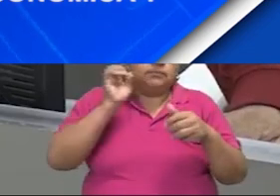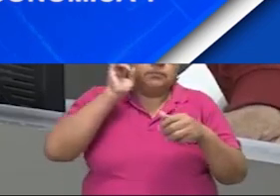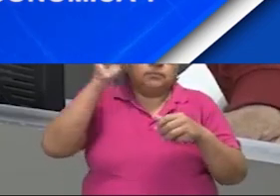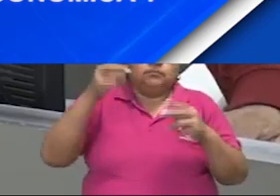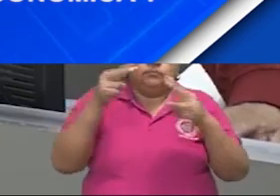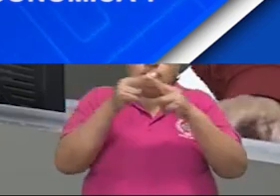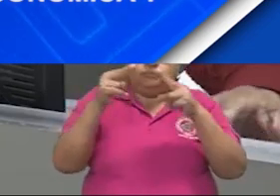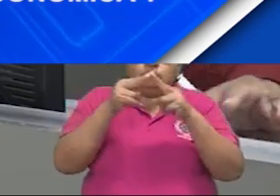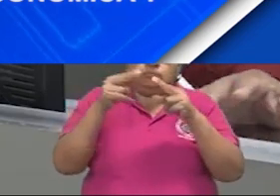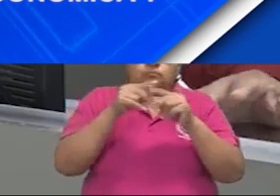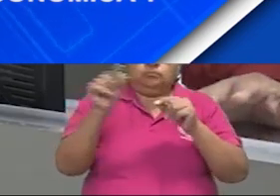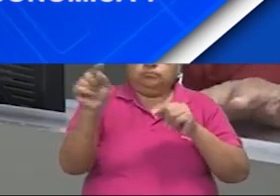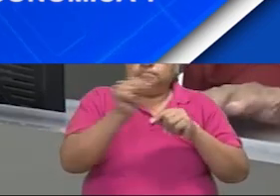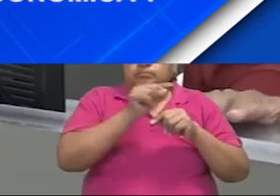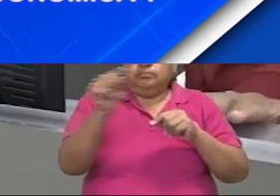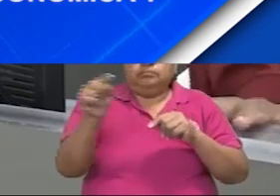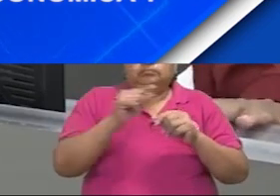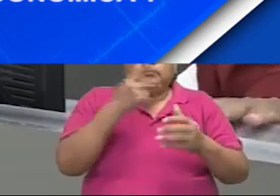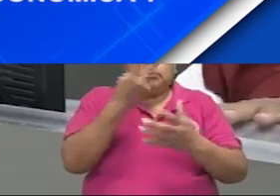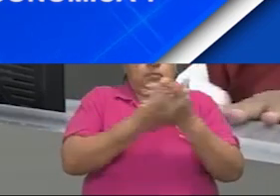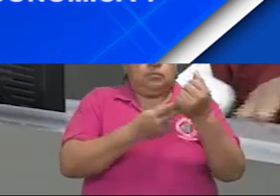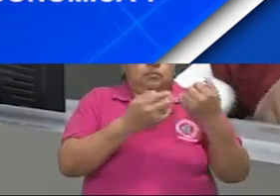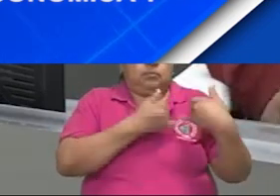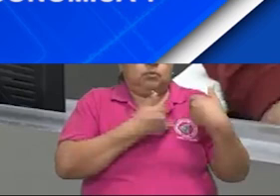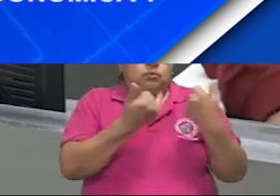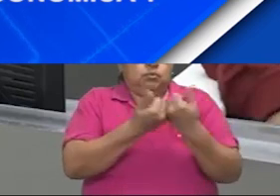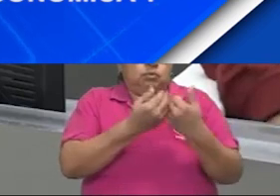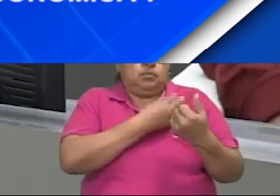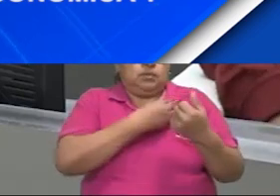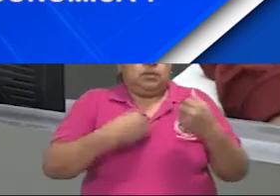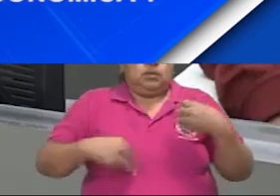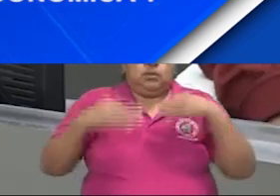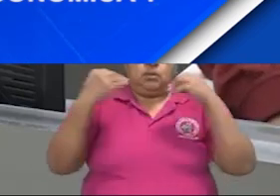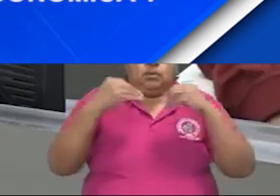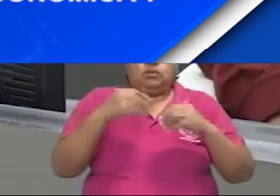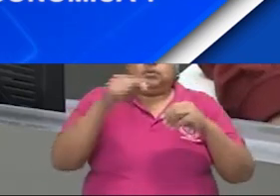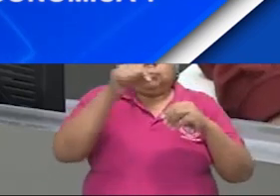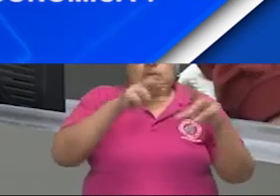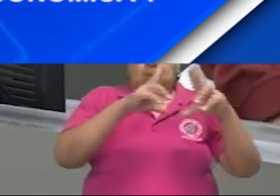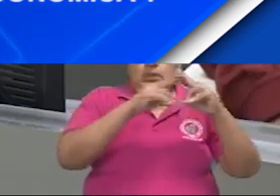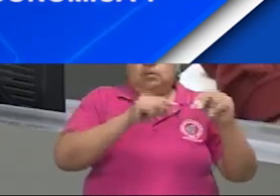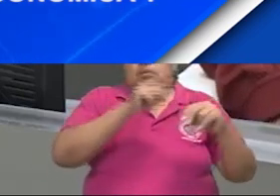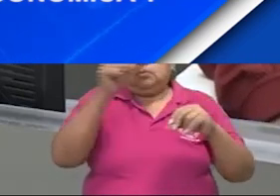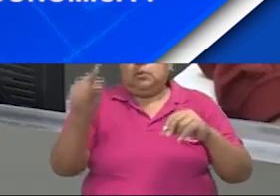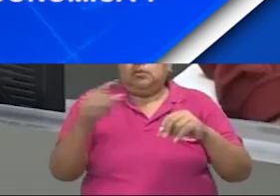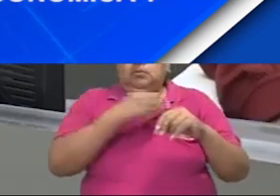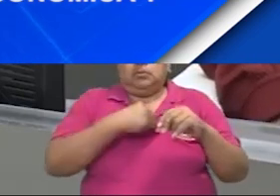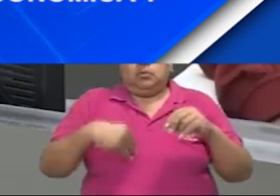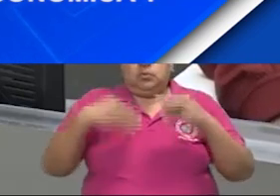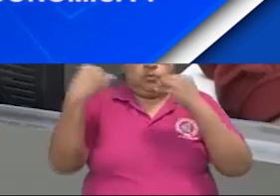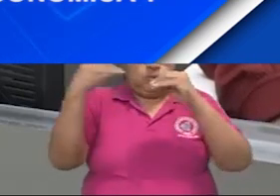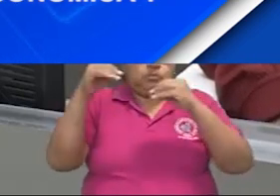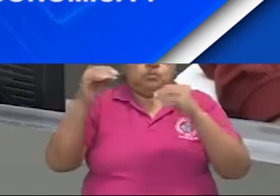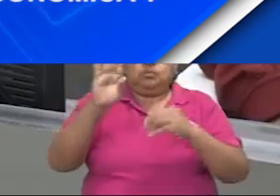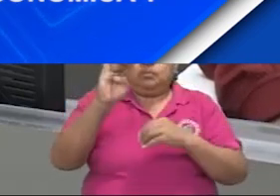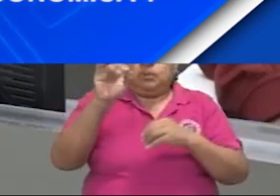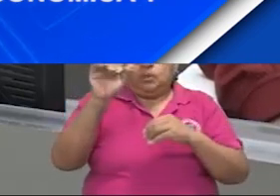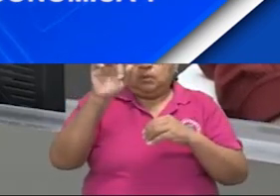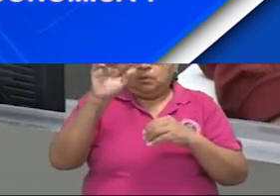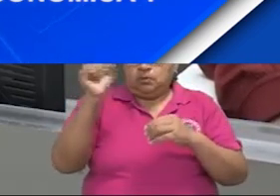de vínculos directos entre las instituciones educativas de la República de Nicaragua y la República de